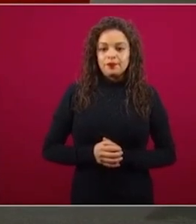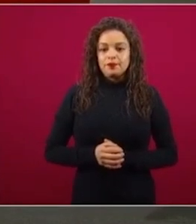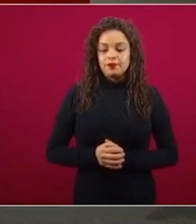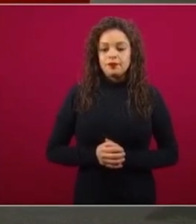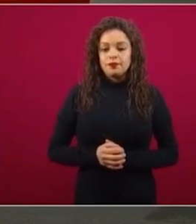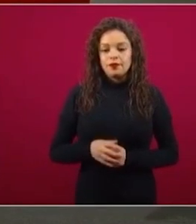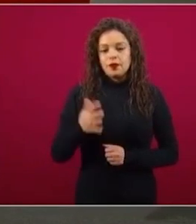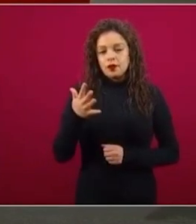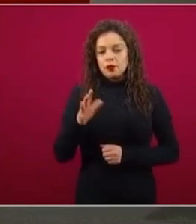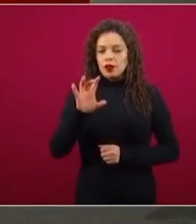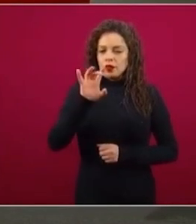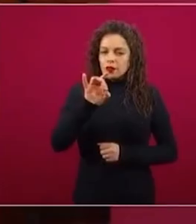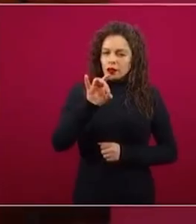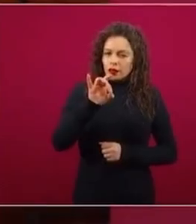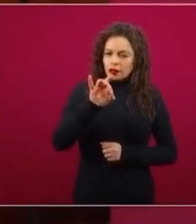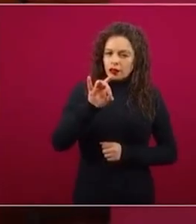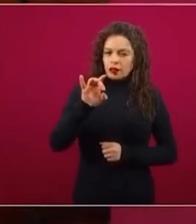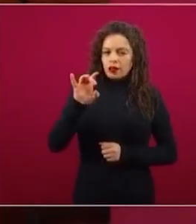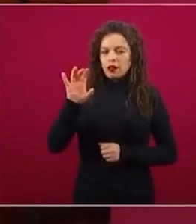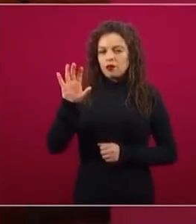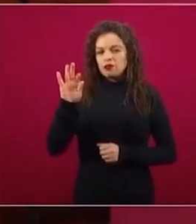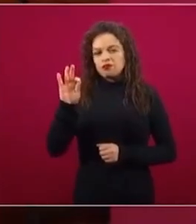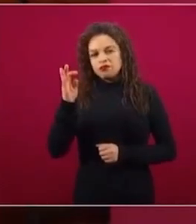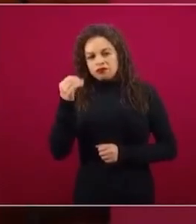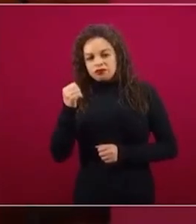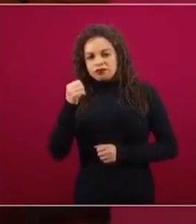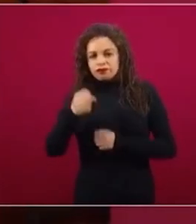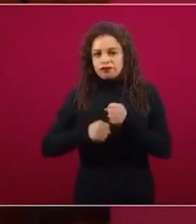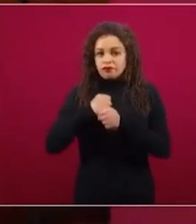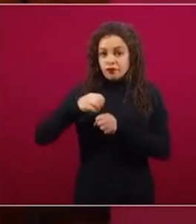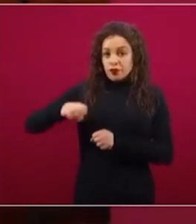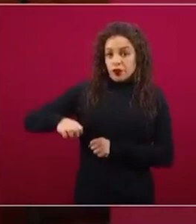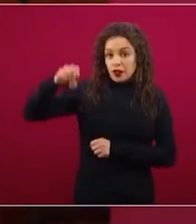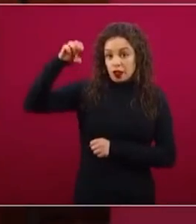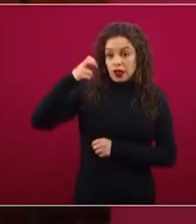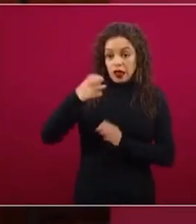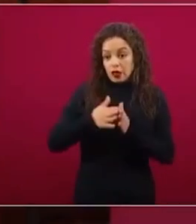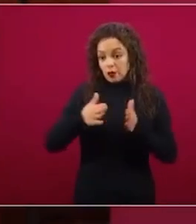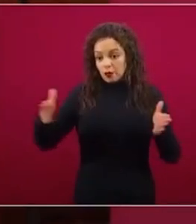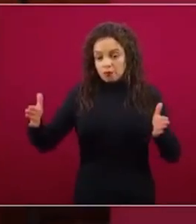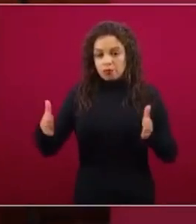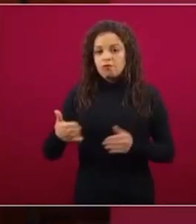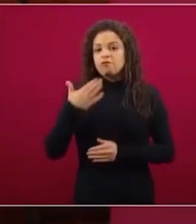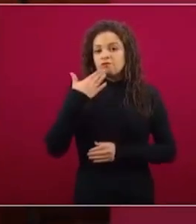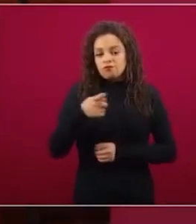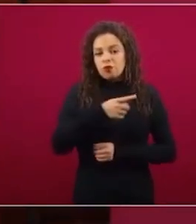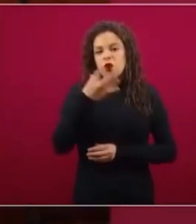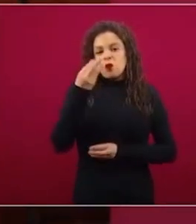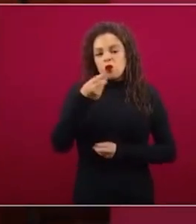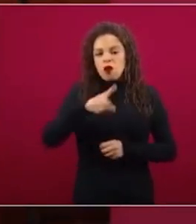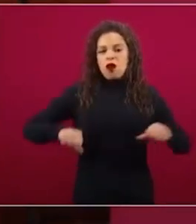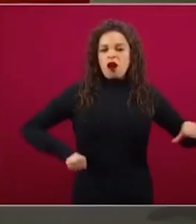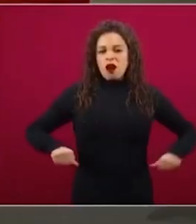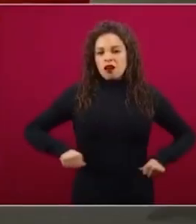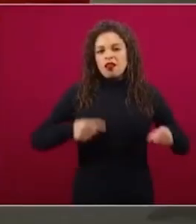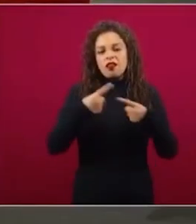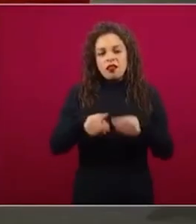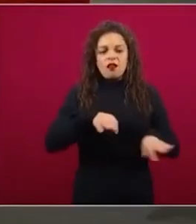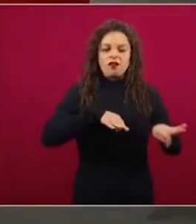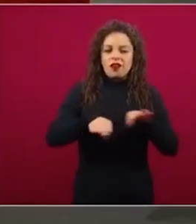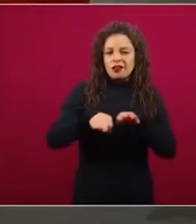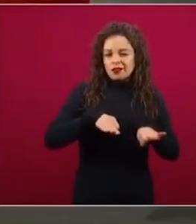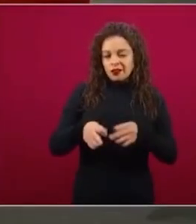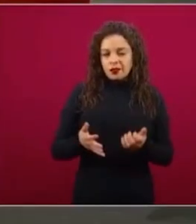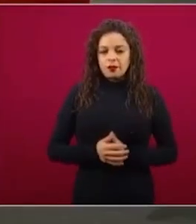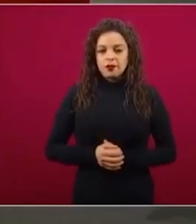entre 30 y 49 años. Estamos yendo realmente al sector que está en edad pues muy productiva. El 92%